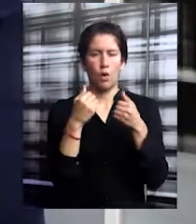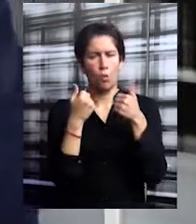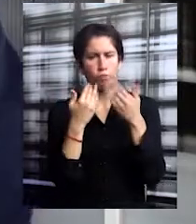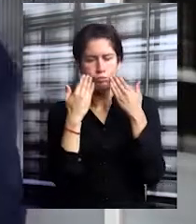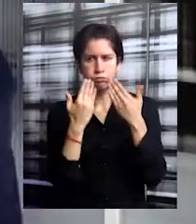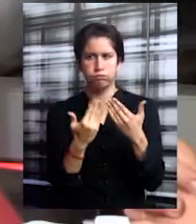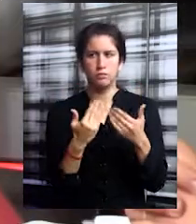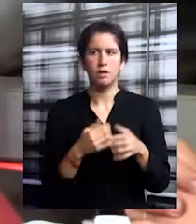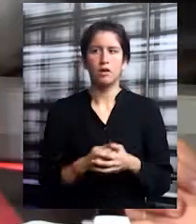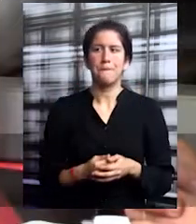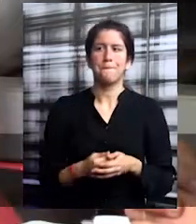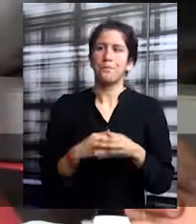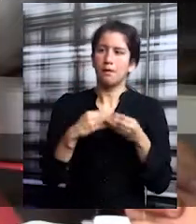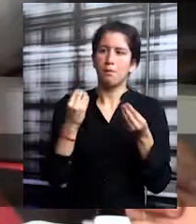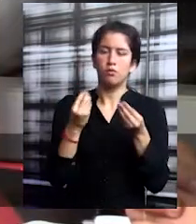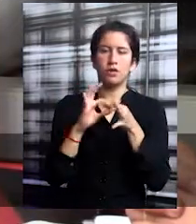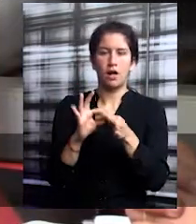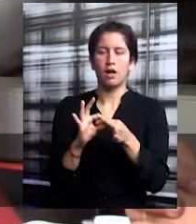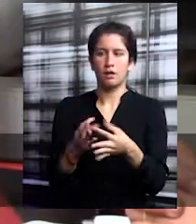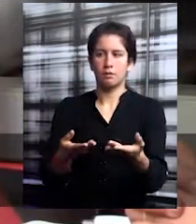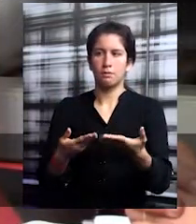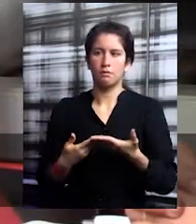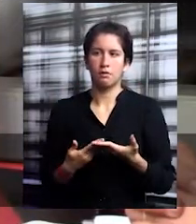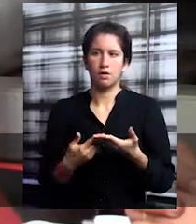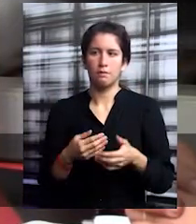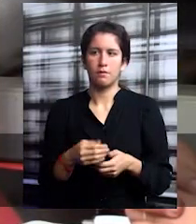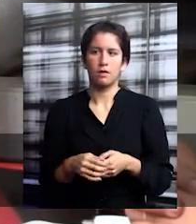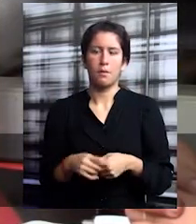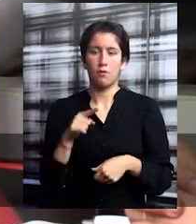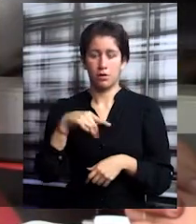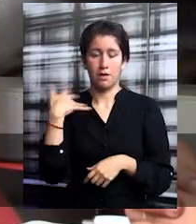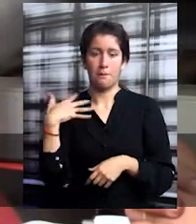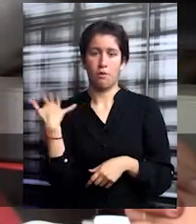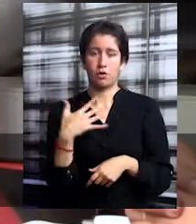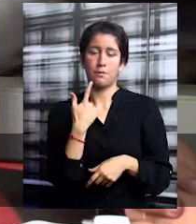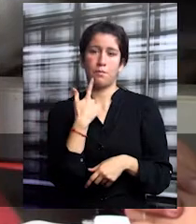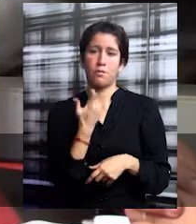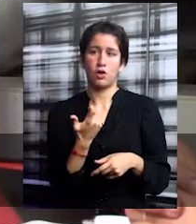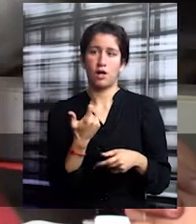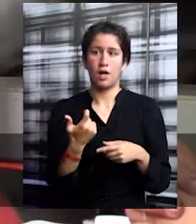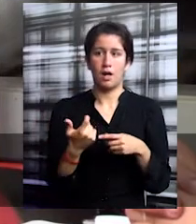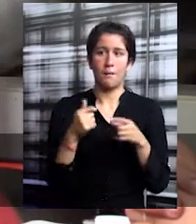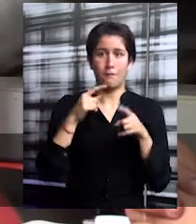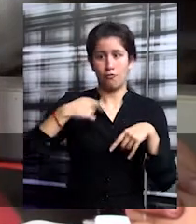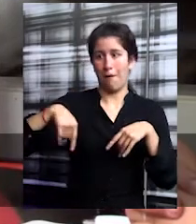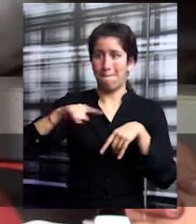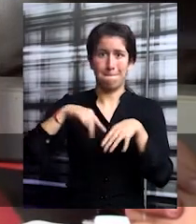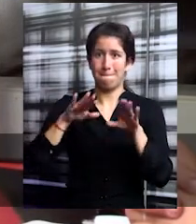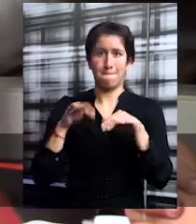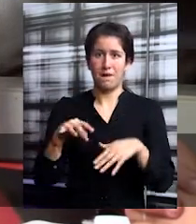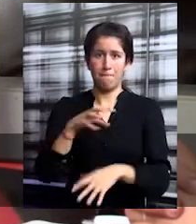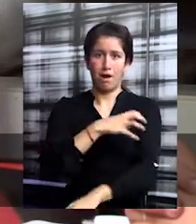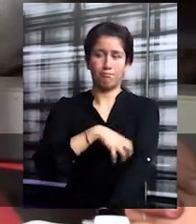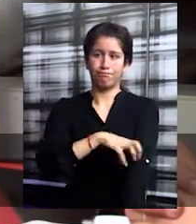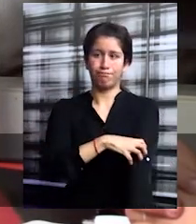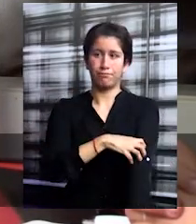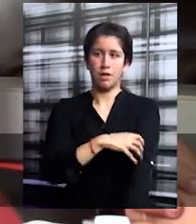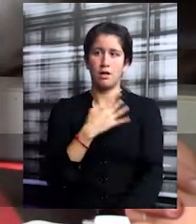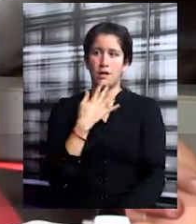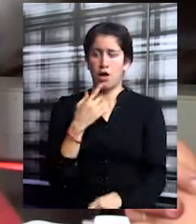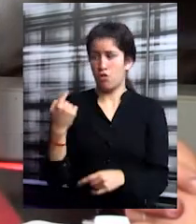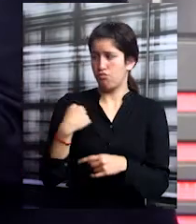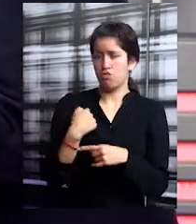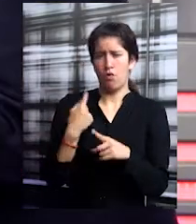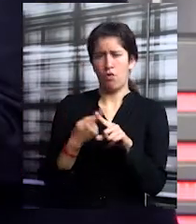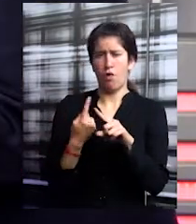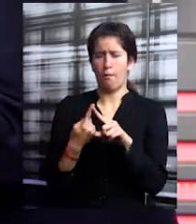acá. Hola Bernardo, muchas gracias por invitarnos. La verdad es que para mí también es muy importante porque efectivamente somos de la misma región. Y recién lo